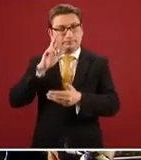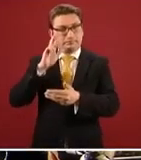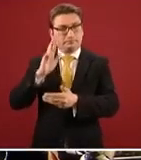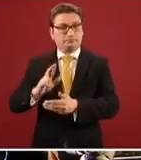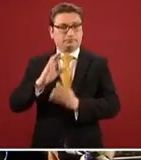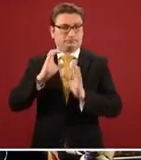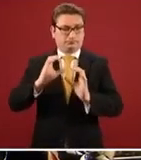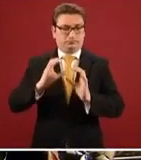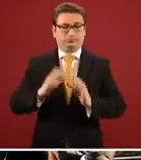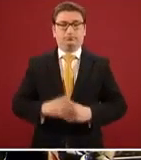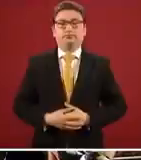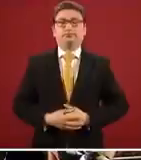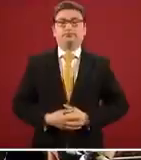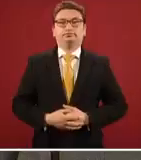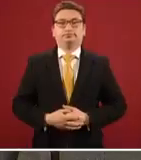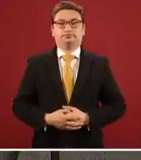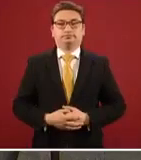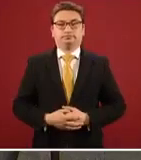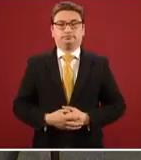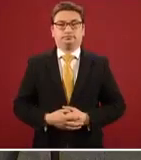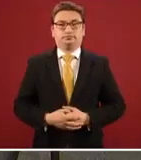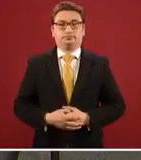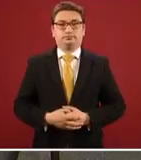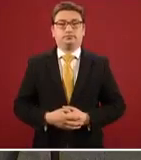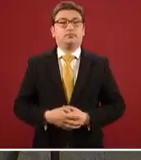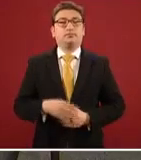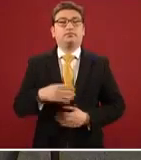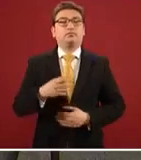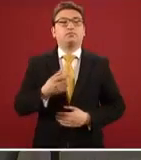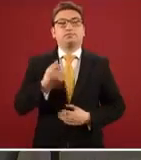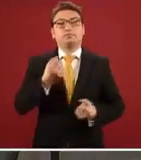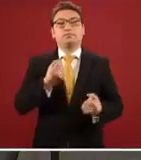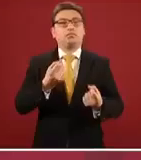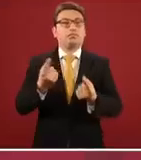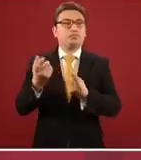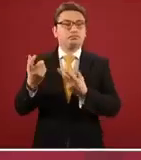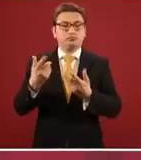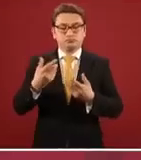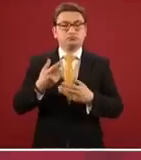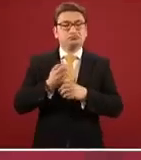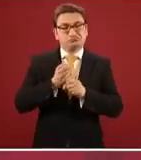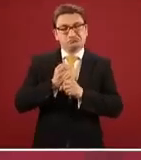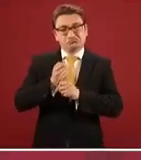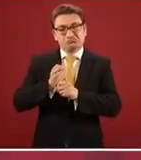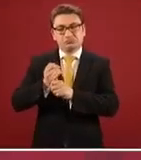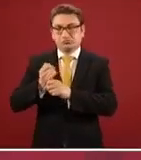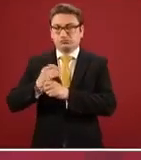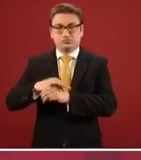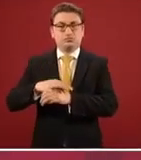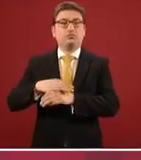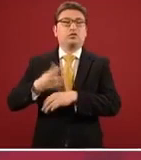que no se afecten las investigaciones. Hay casos en donde ya están